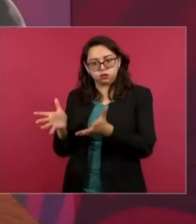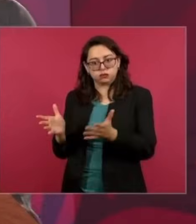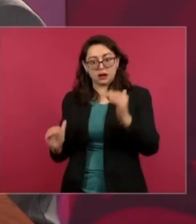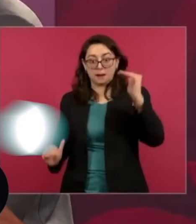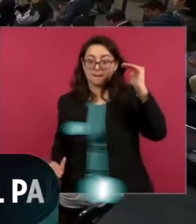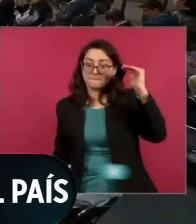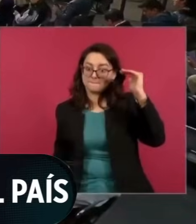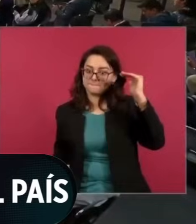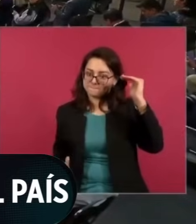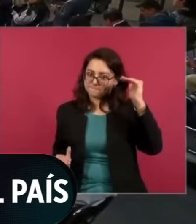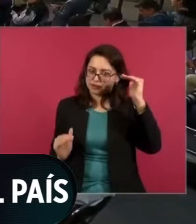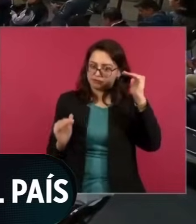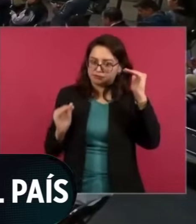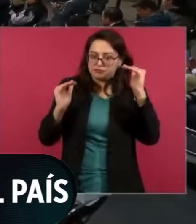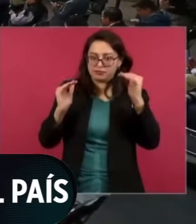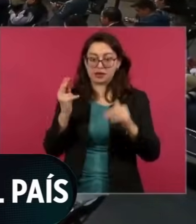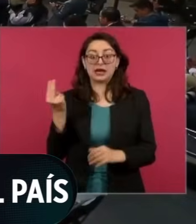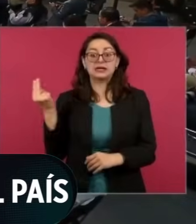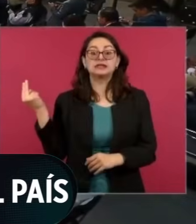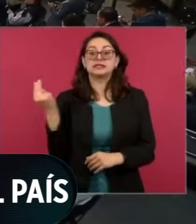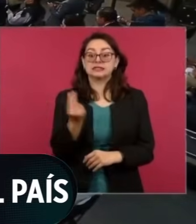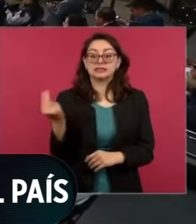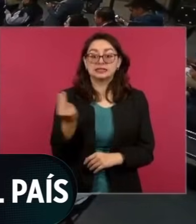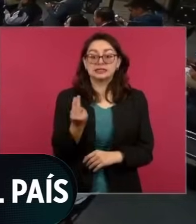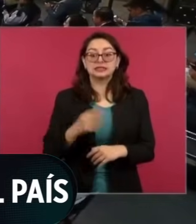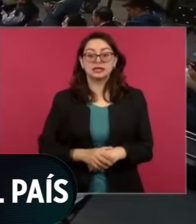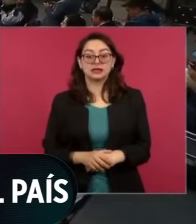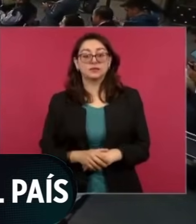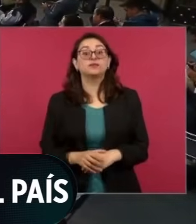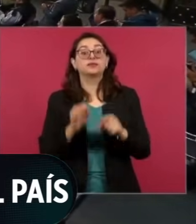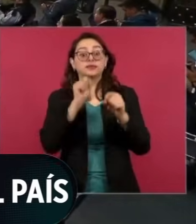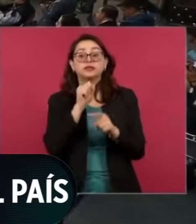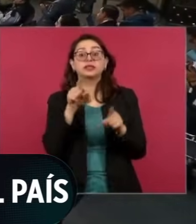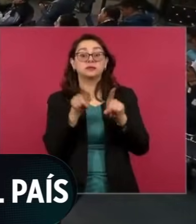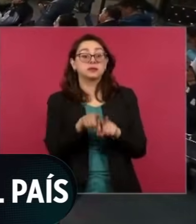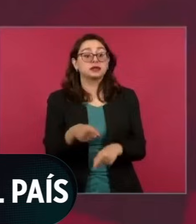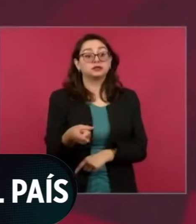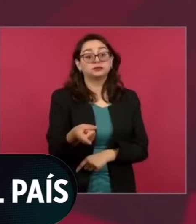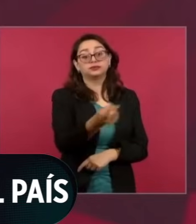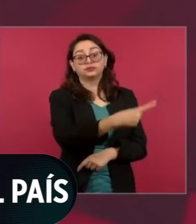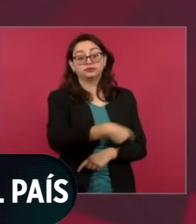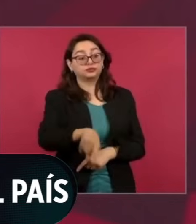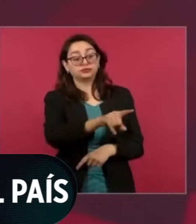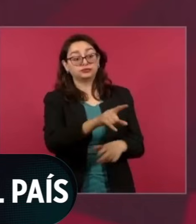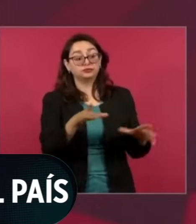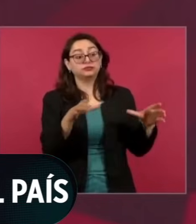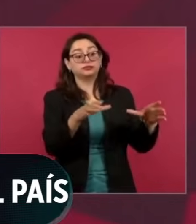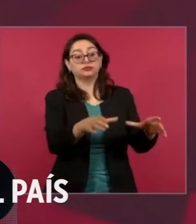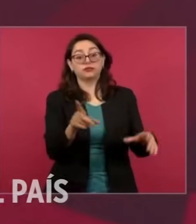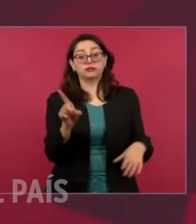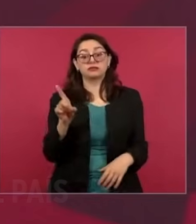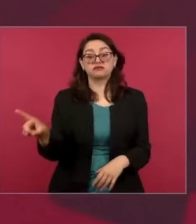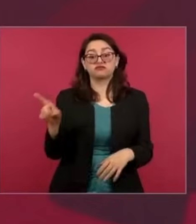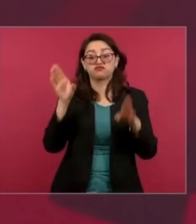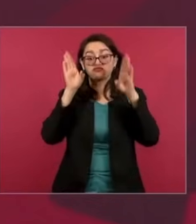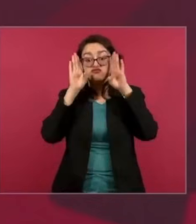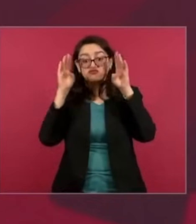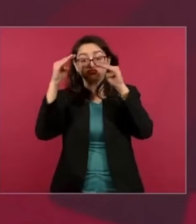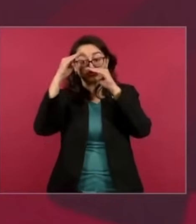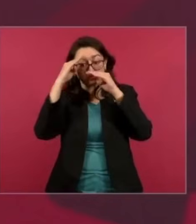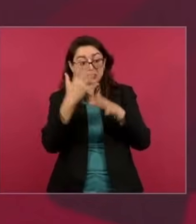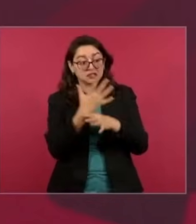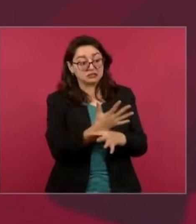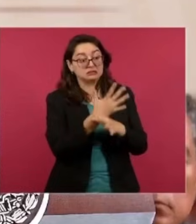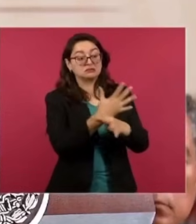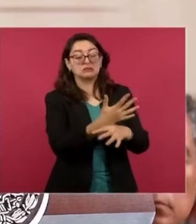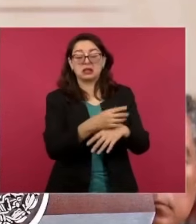salió una nota también de la derecha, de los conservadores, diciendo los empleos que se generan en